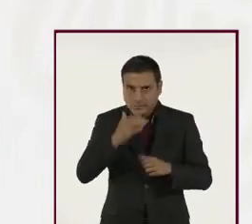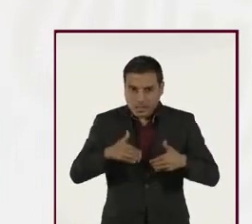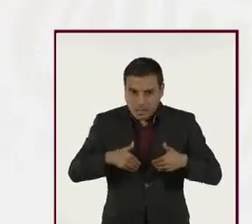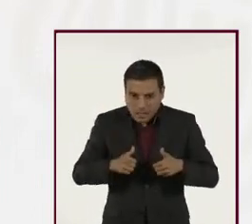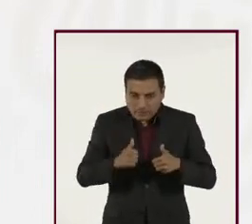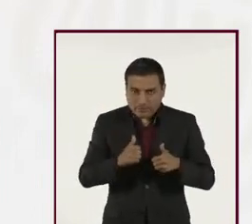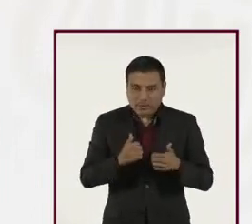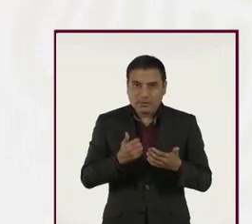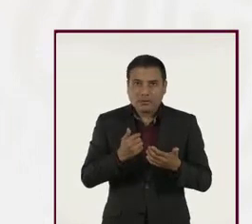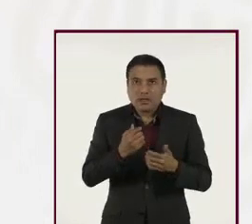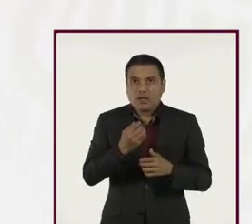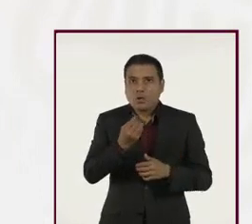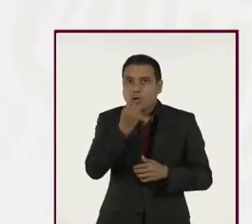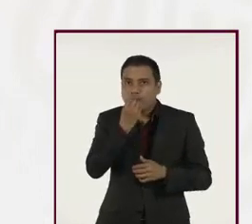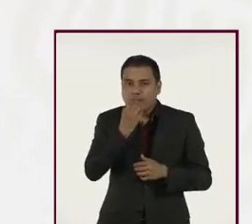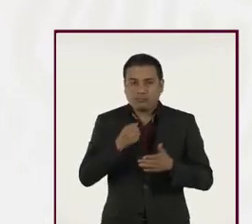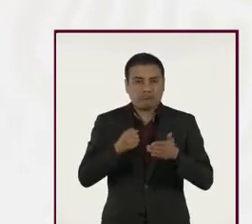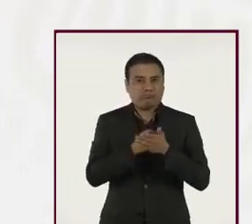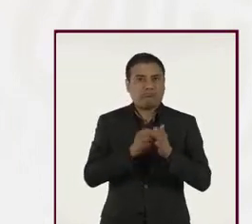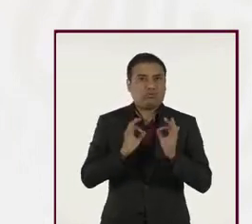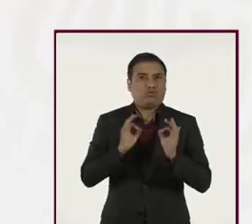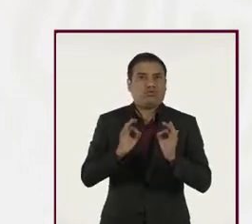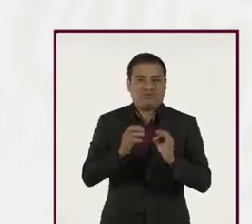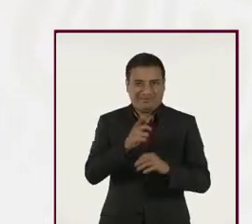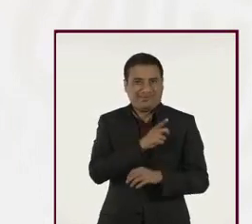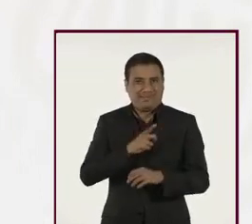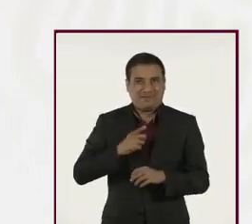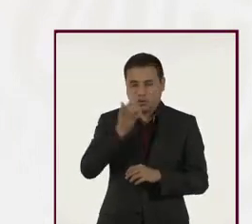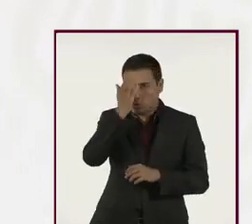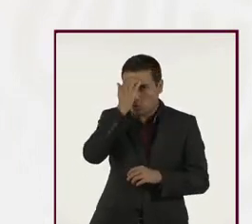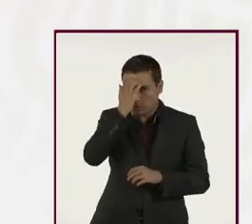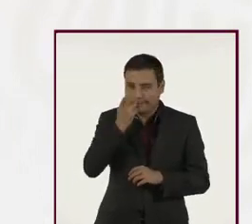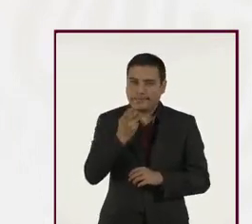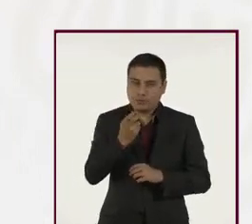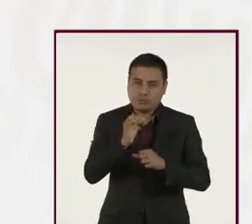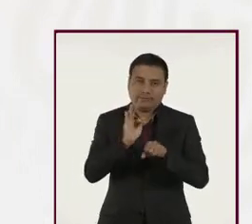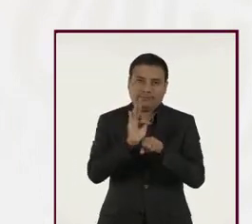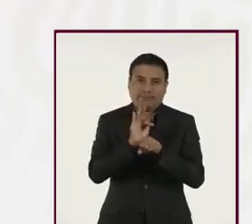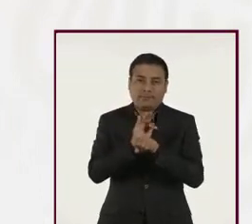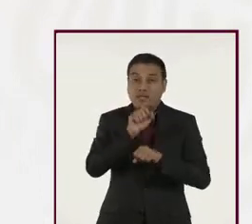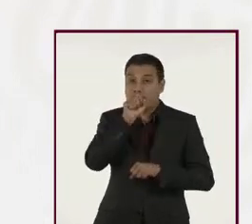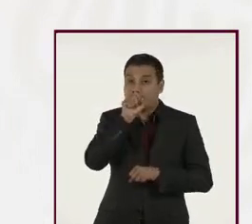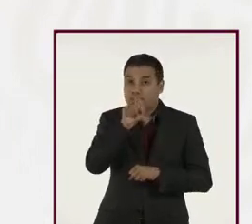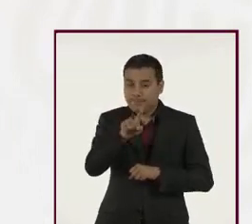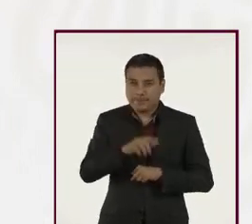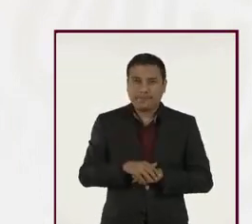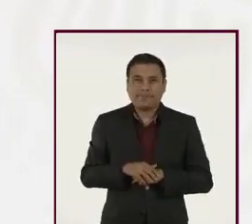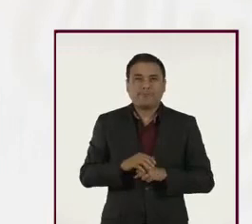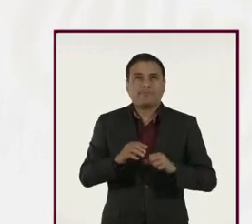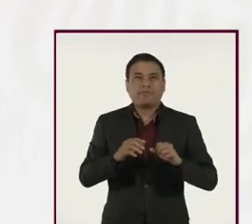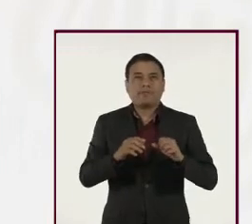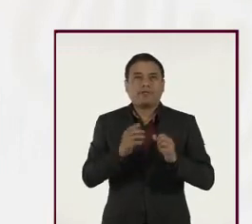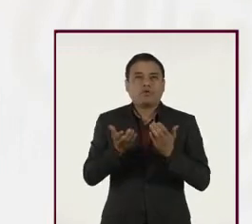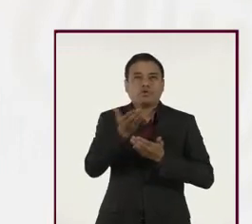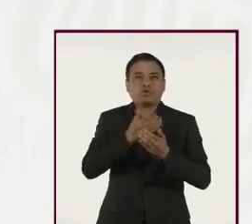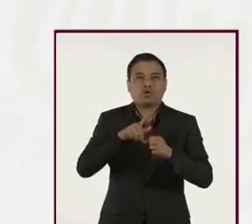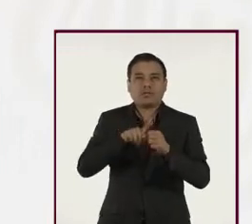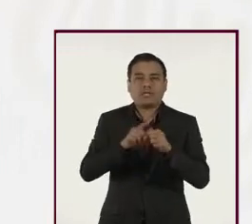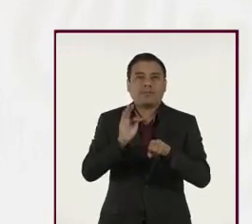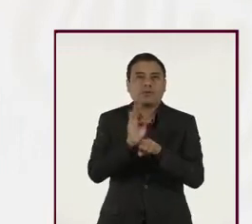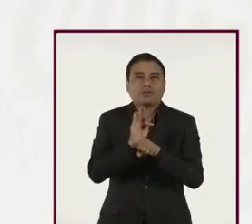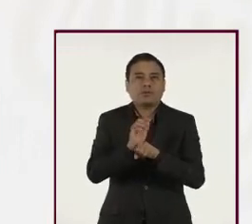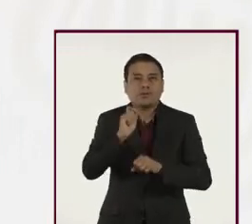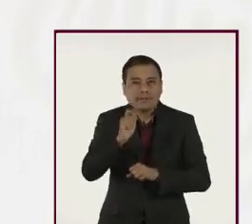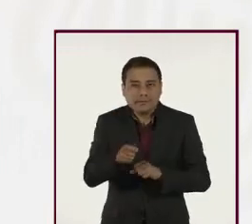peso saludable son los que se han asociado como una mayor prevención, y también dentro de los factores sociales, pues que existan adecuadas redes